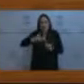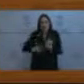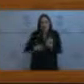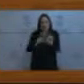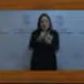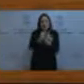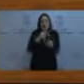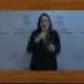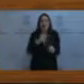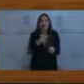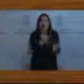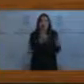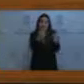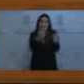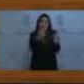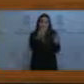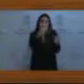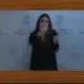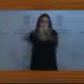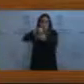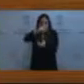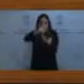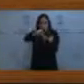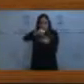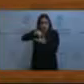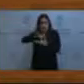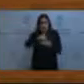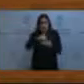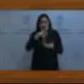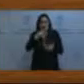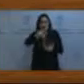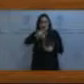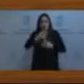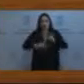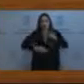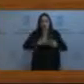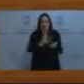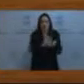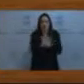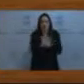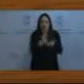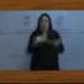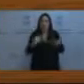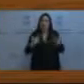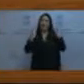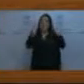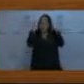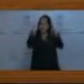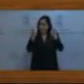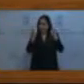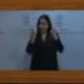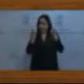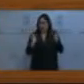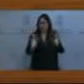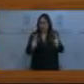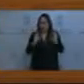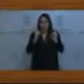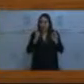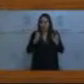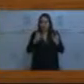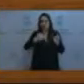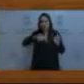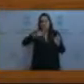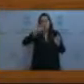ciudadanía en cuanto a recibir. Y voy a esforzarme en trasladarles el interés que